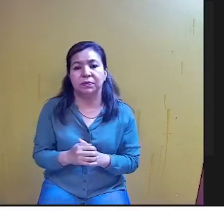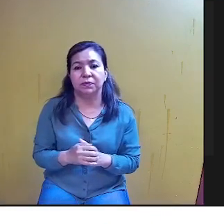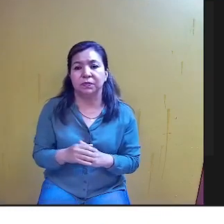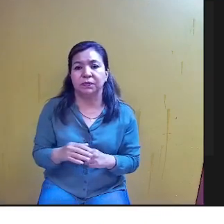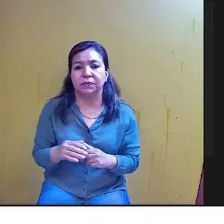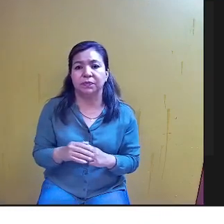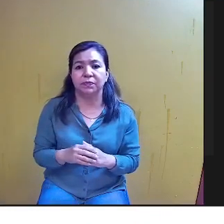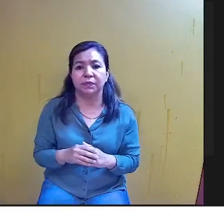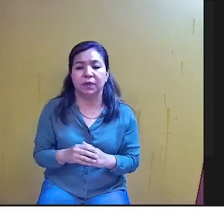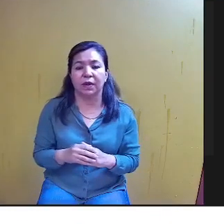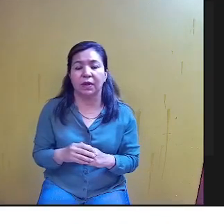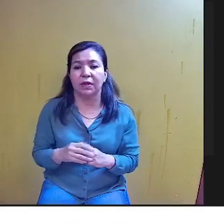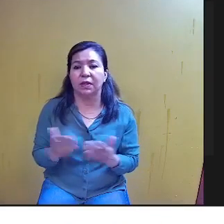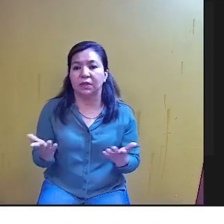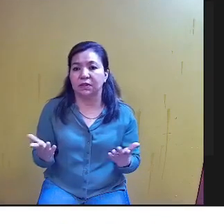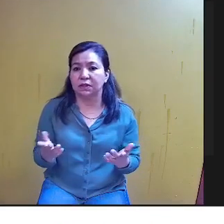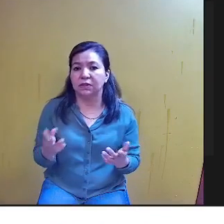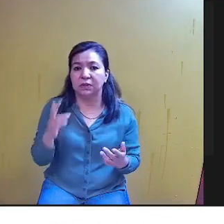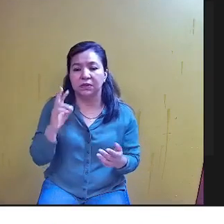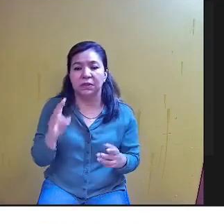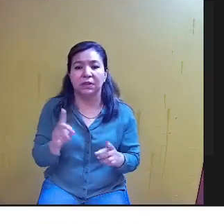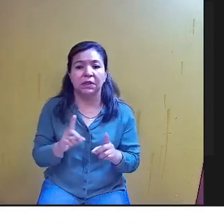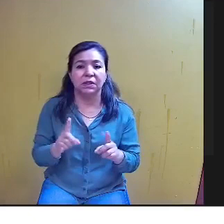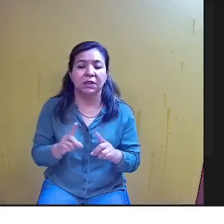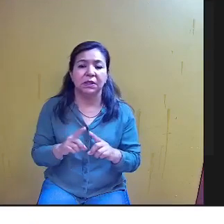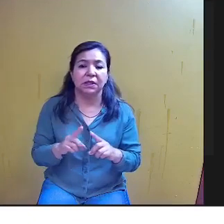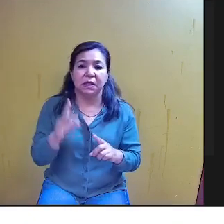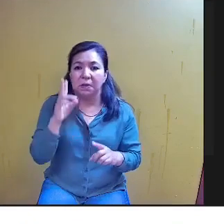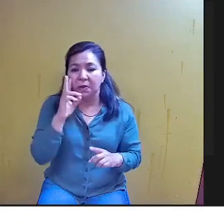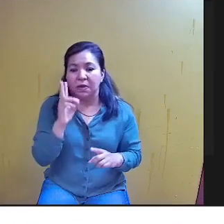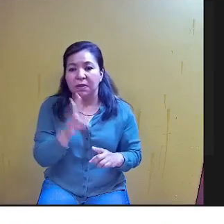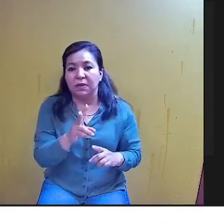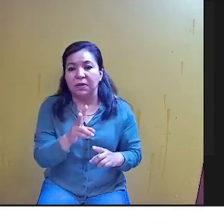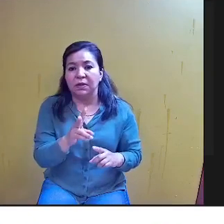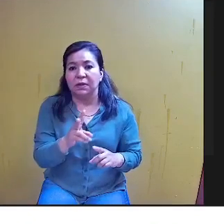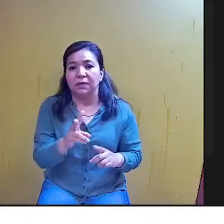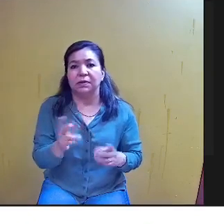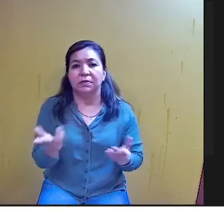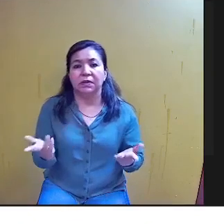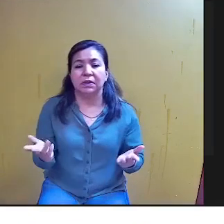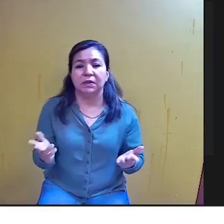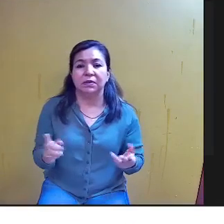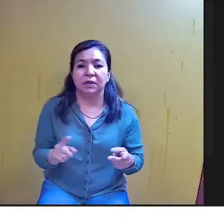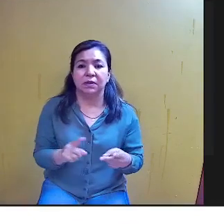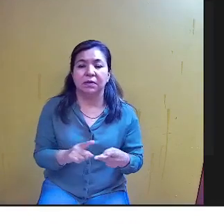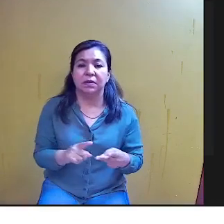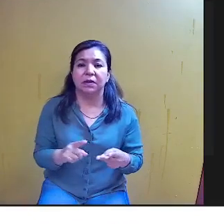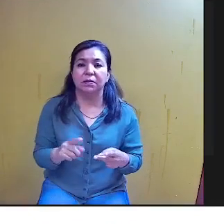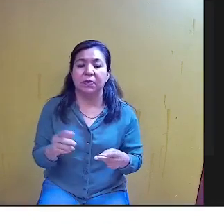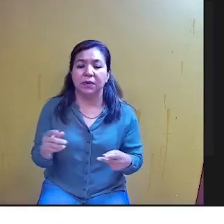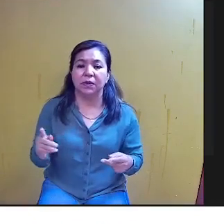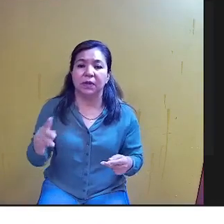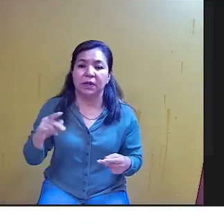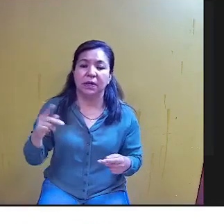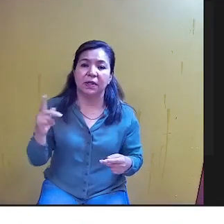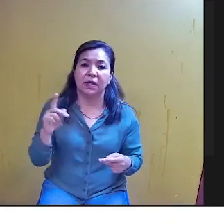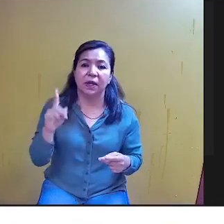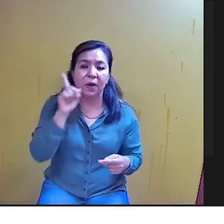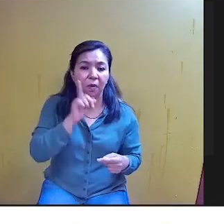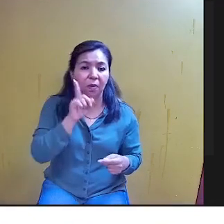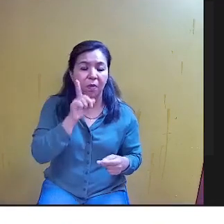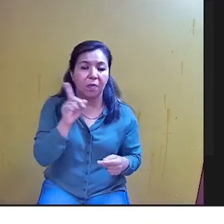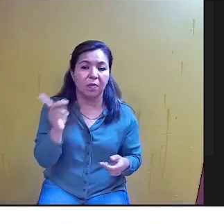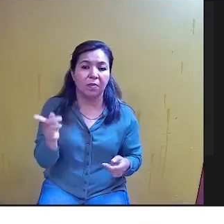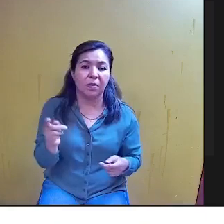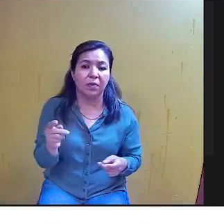Desde otra perspectiva, se propone declarar infundado el agravio en estudio, pues contrario a lo afirmado por la actora, no se transgrede en